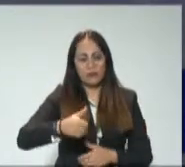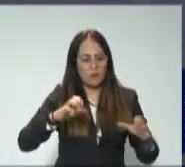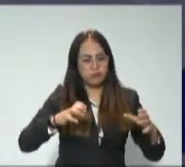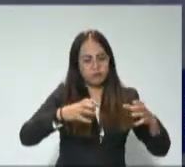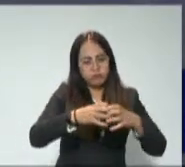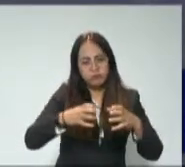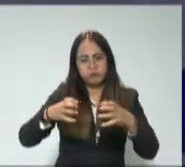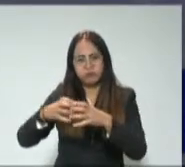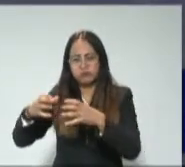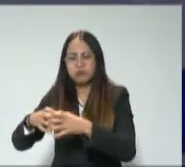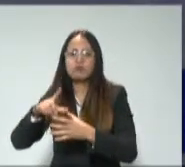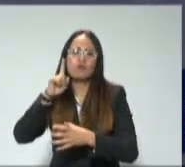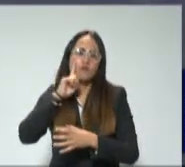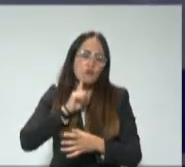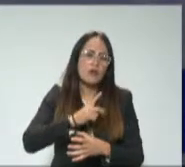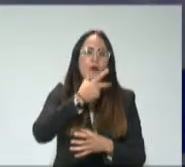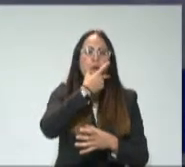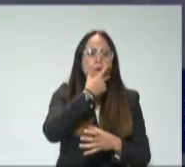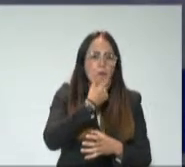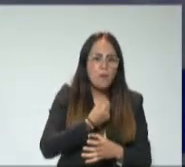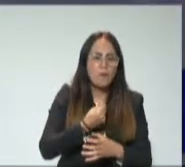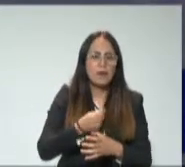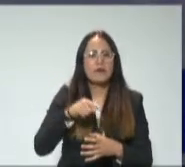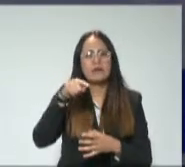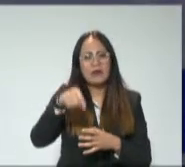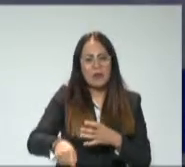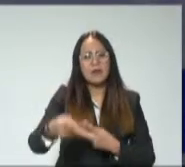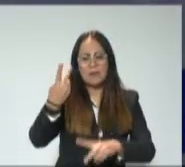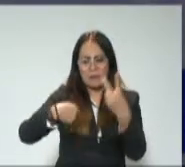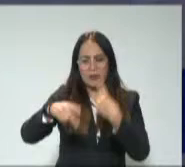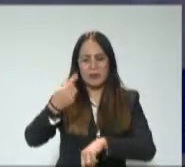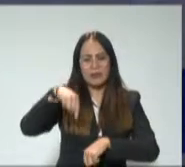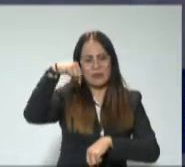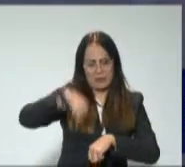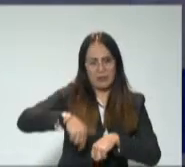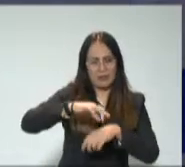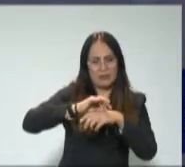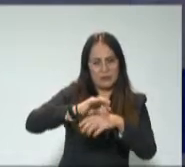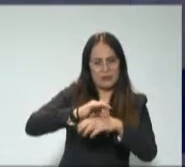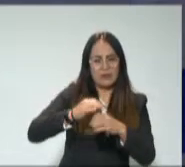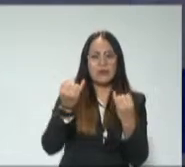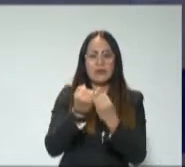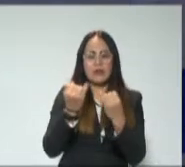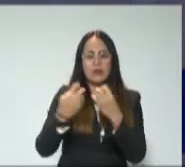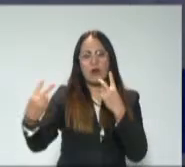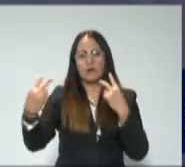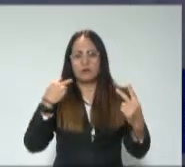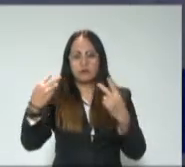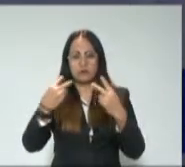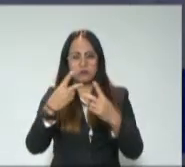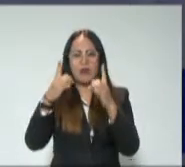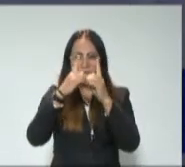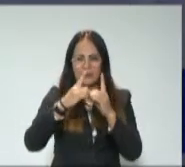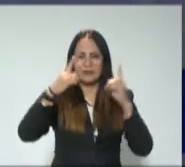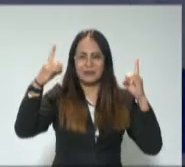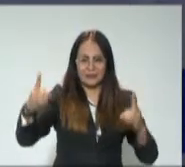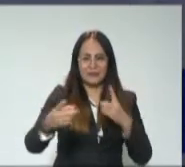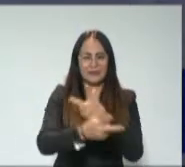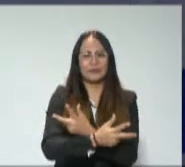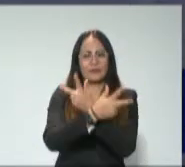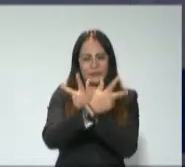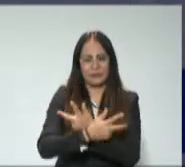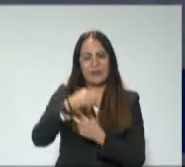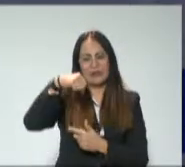y o comisionados que nos acompaña en presencia y a la distancia de los órganos de garantes de transparencia del